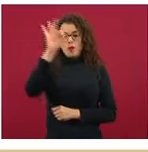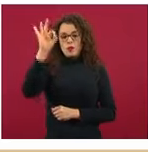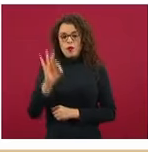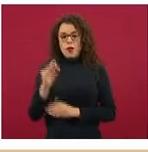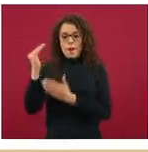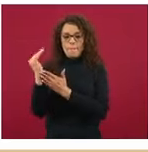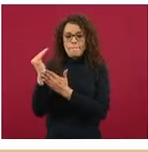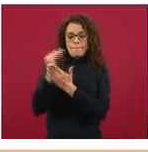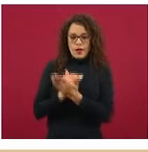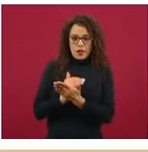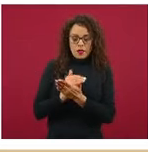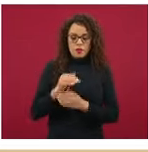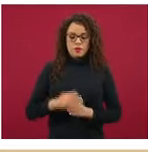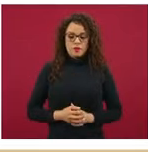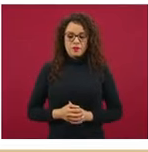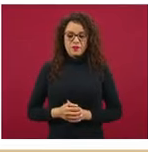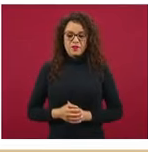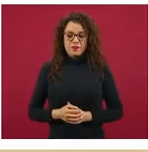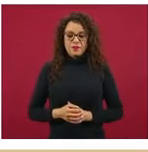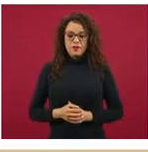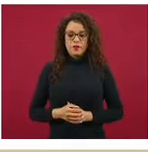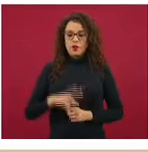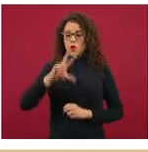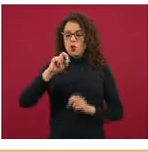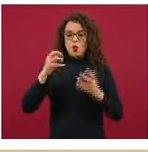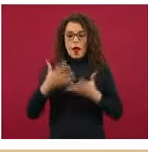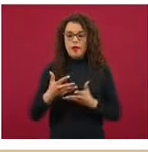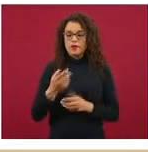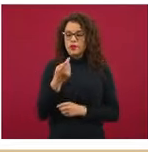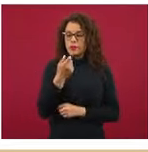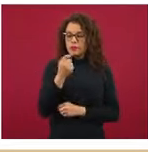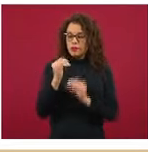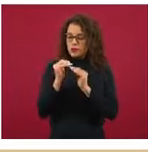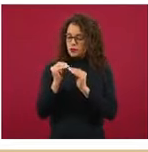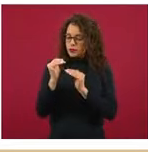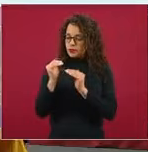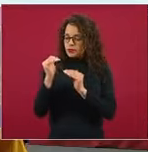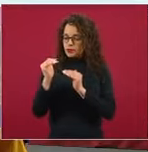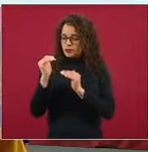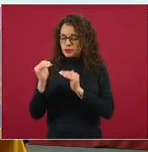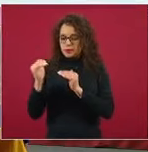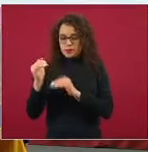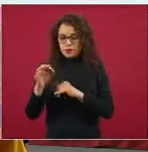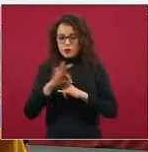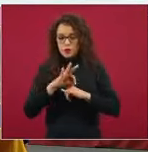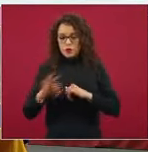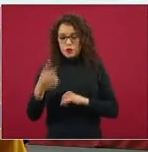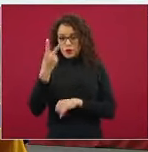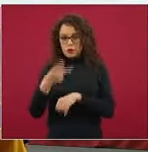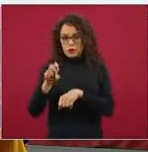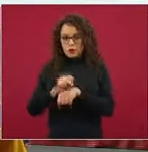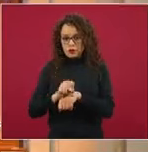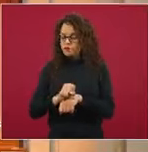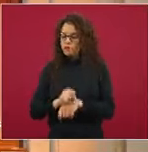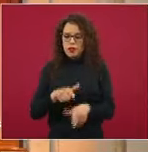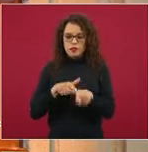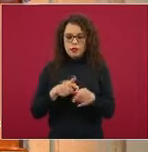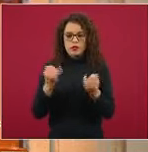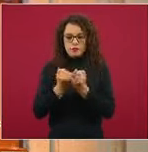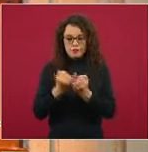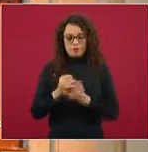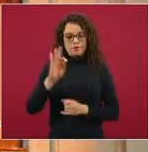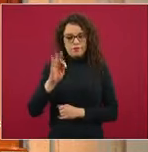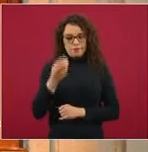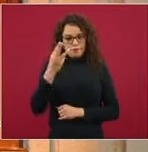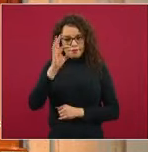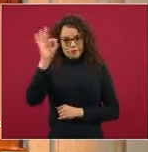49%, aún con estos incrementos o estos ligeros incrementos que hemos tenido en las últimas 2 semanas. En la medida que